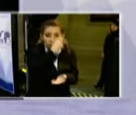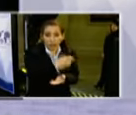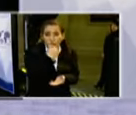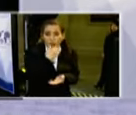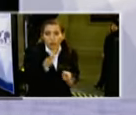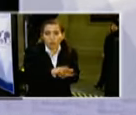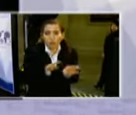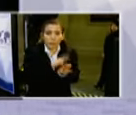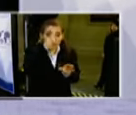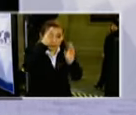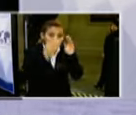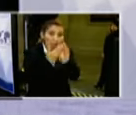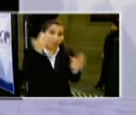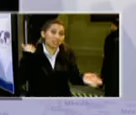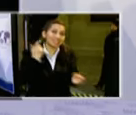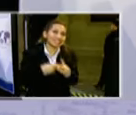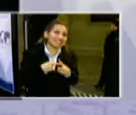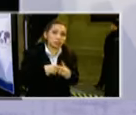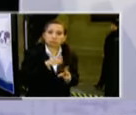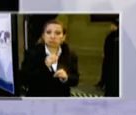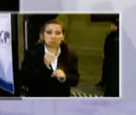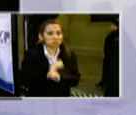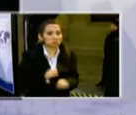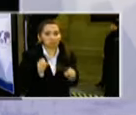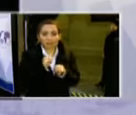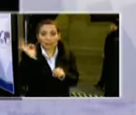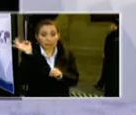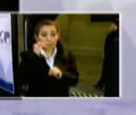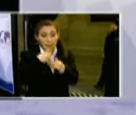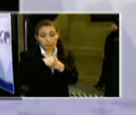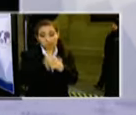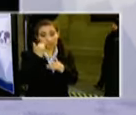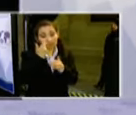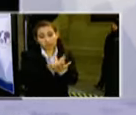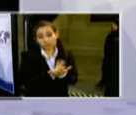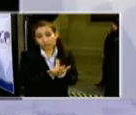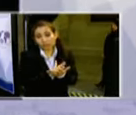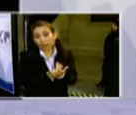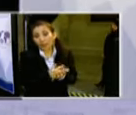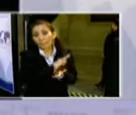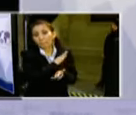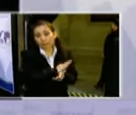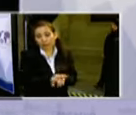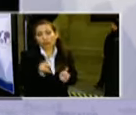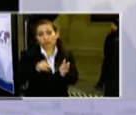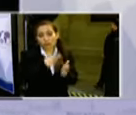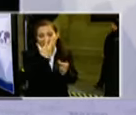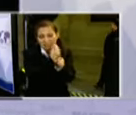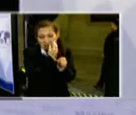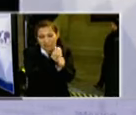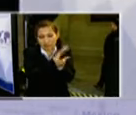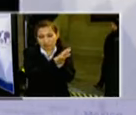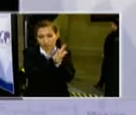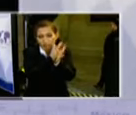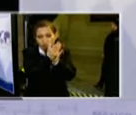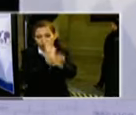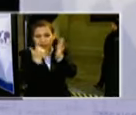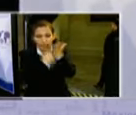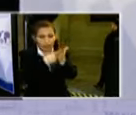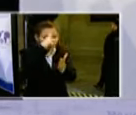se pensaba y probablemente deba transcurrir un tiempo en que pueda recomponerse la situación interna para